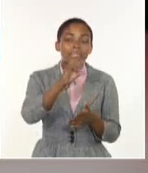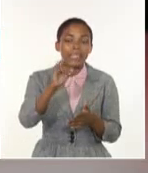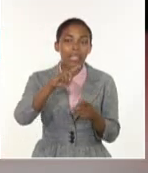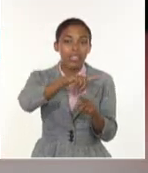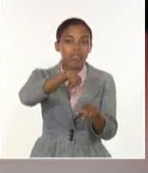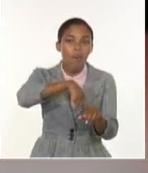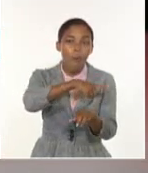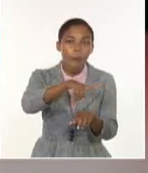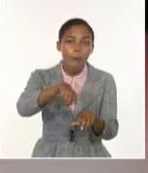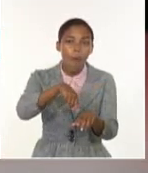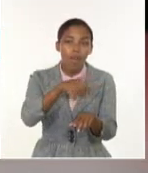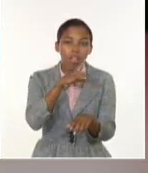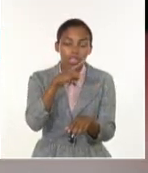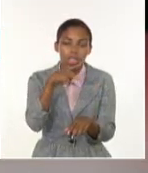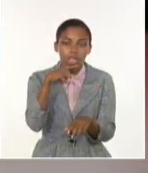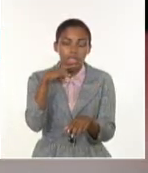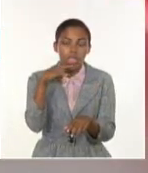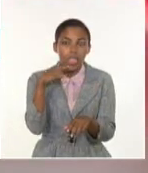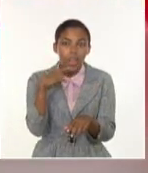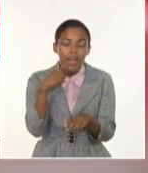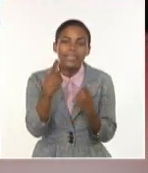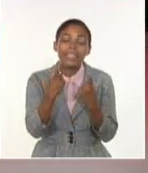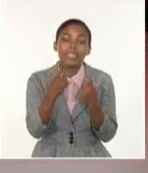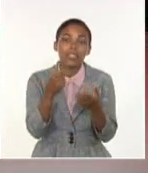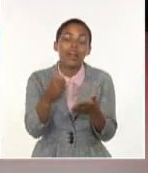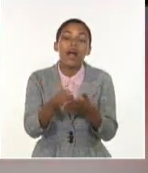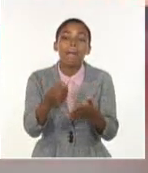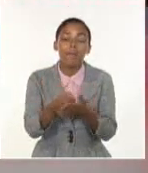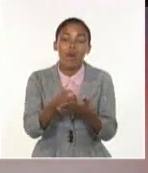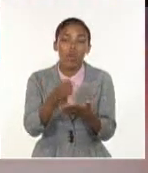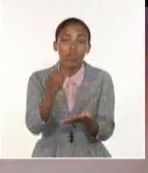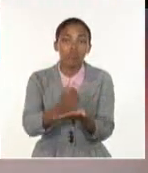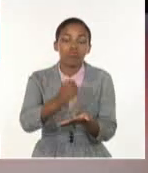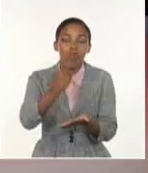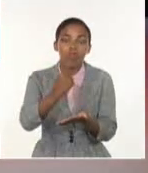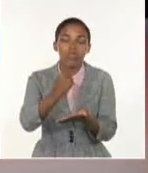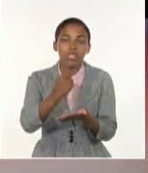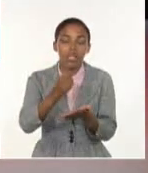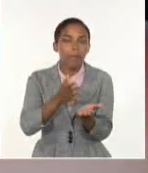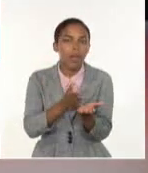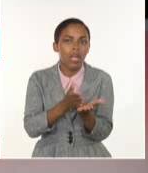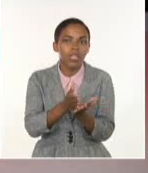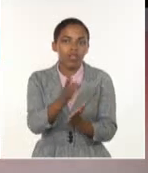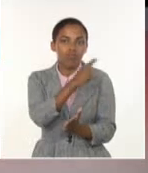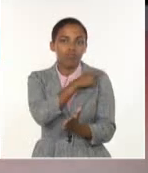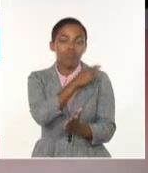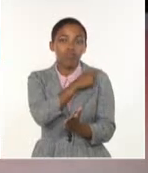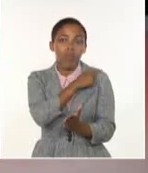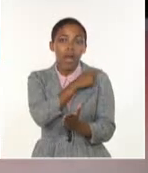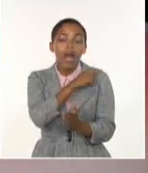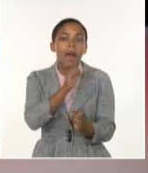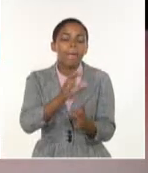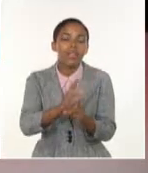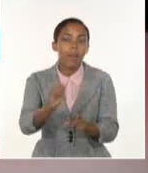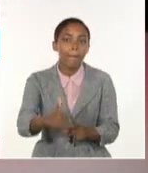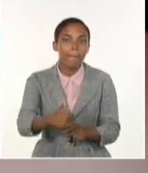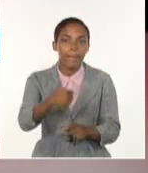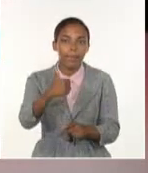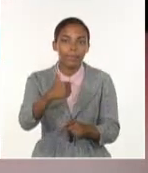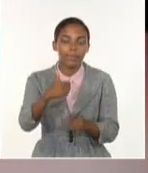apoyo no oficial para ser la candidata de la mencionada organización política, y su campaña anunció que había recaudado nada menos